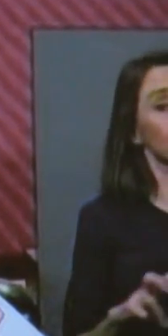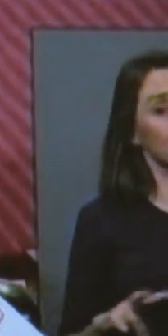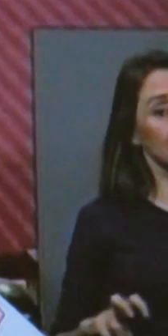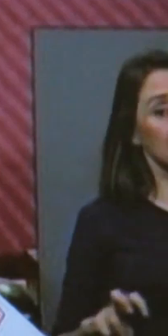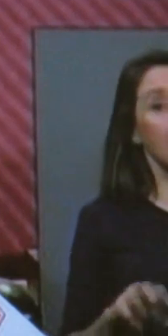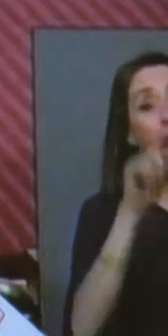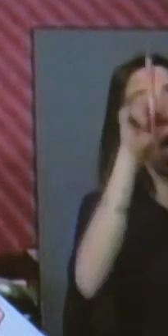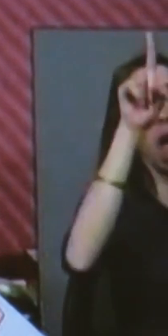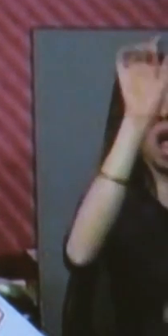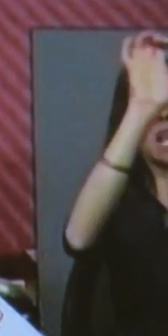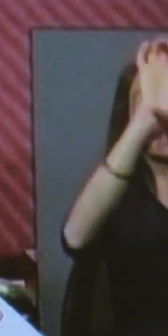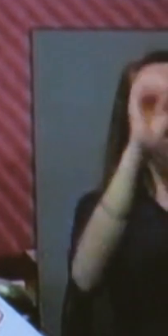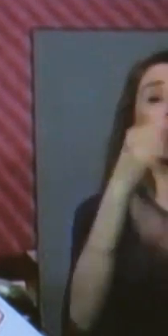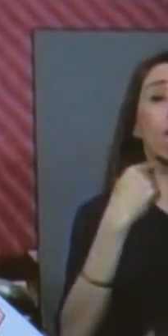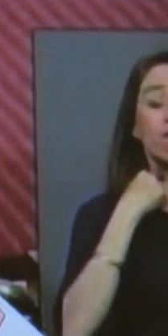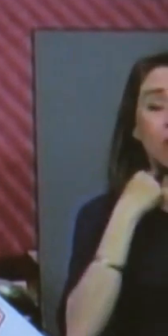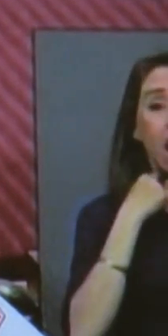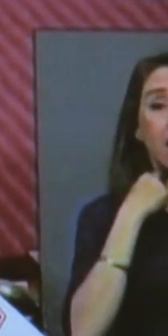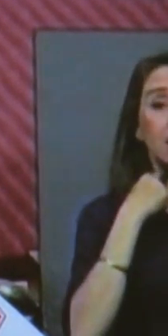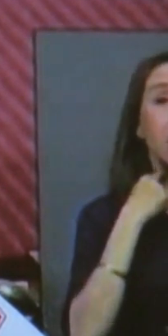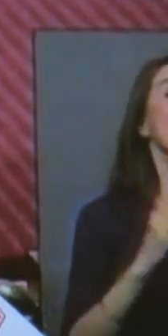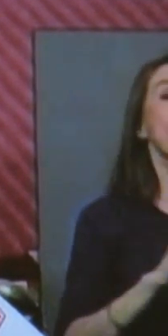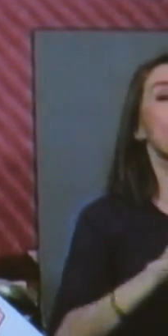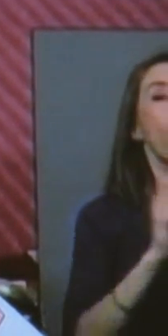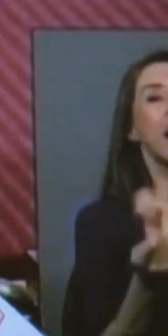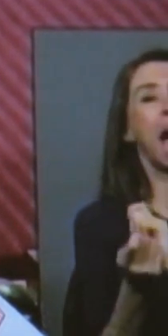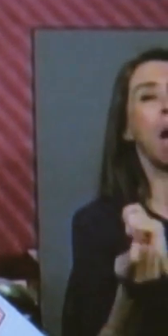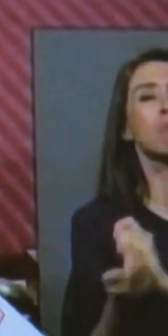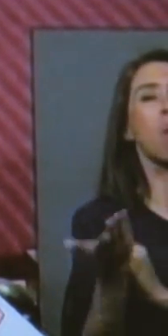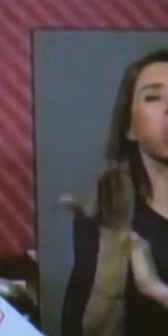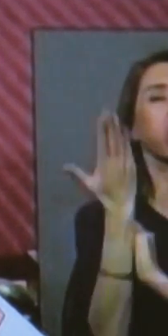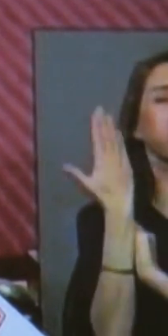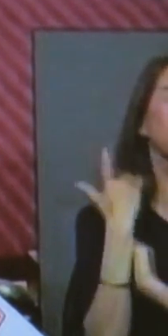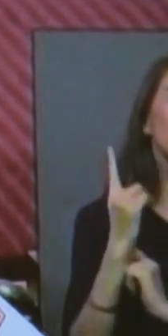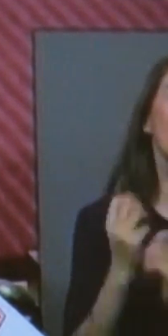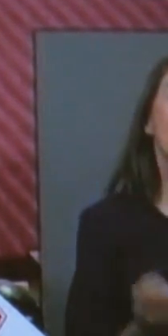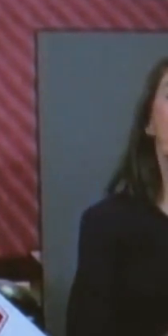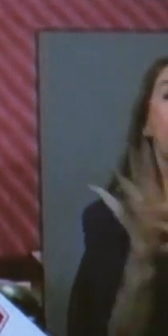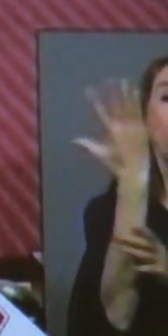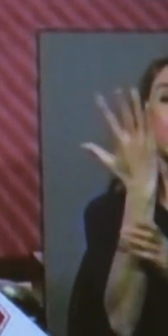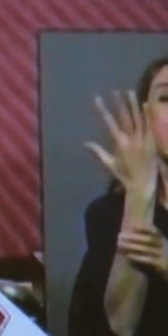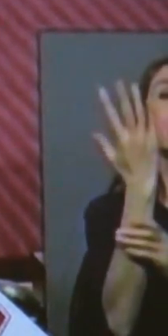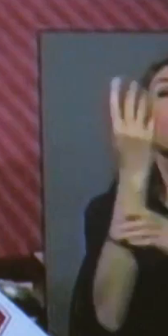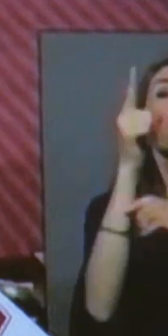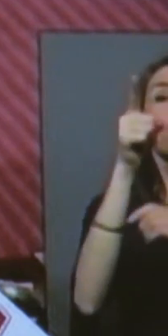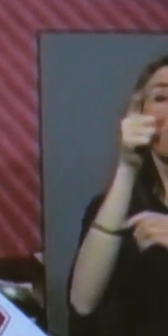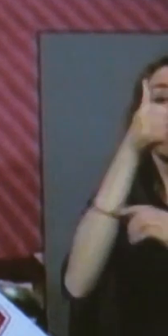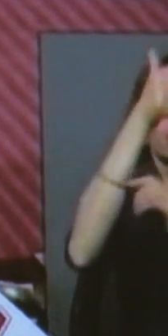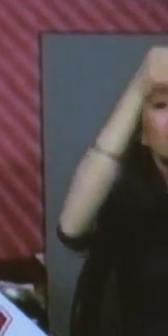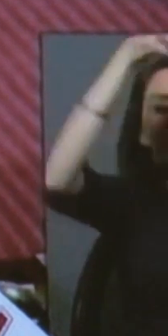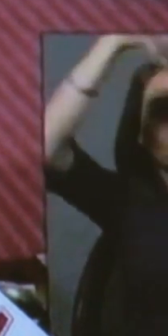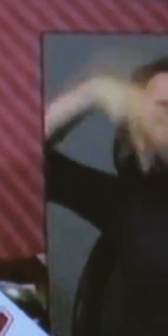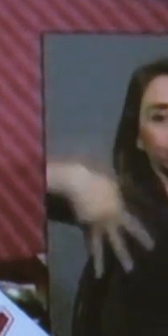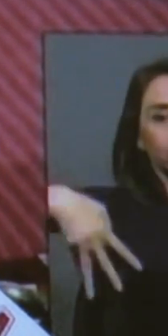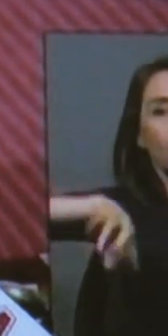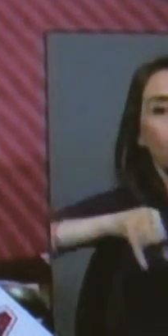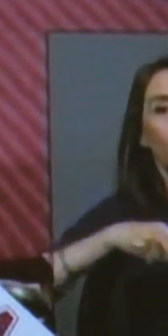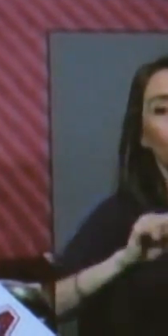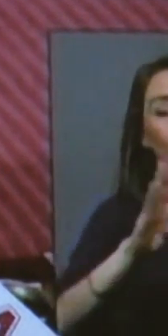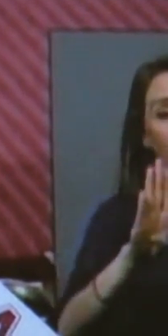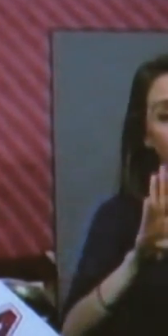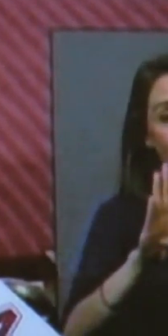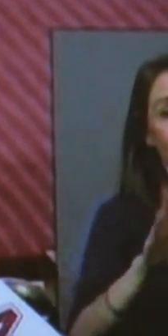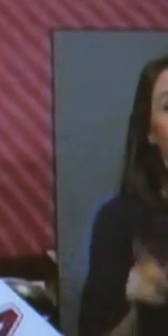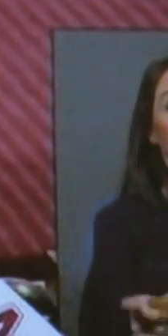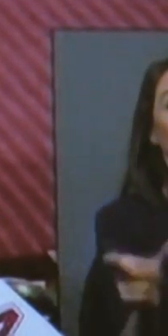el Estado también ha fallado en la reestructuración y modernización de la orgánica de la JUNAEB. Pues según antecedentes entregados